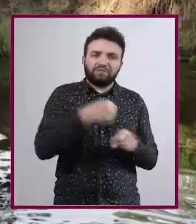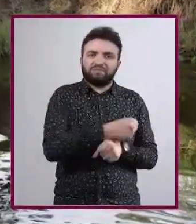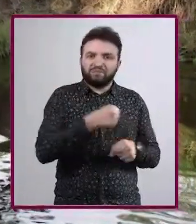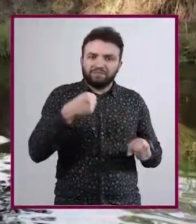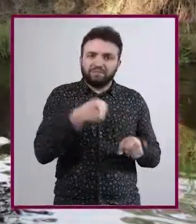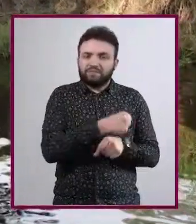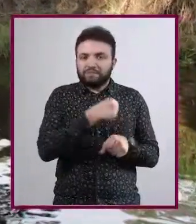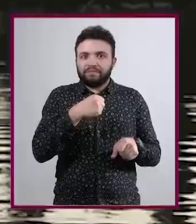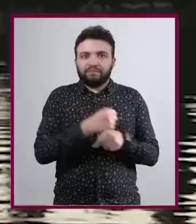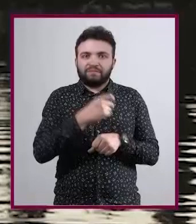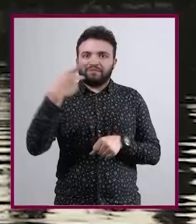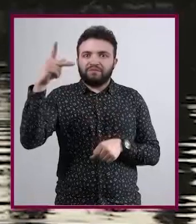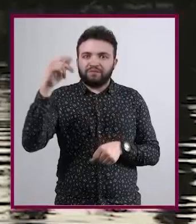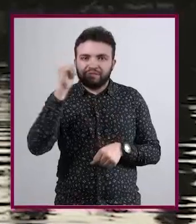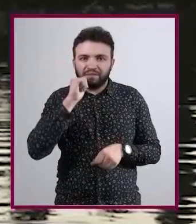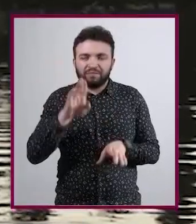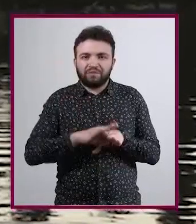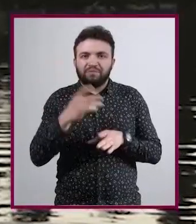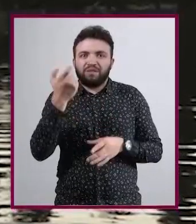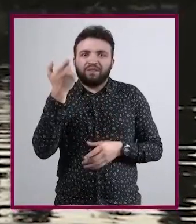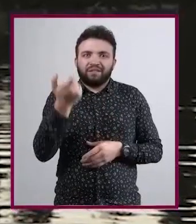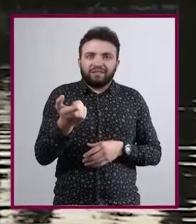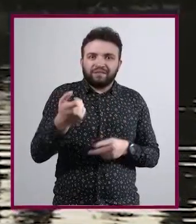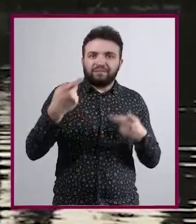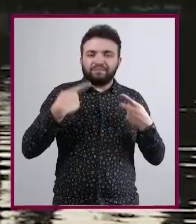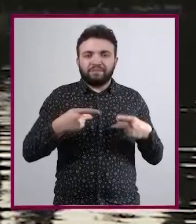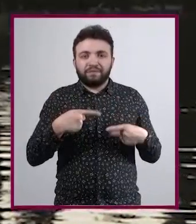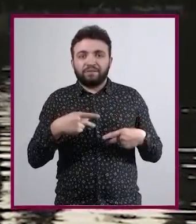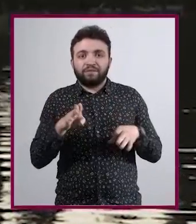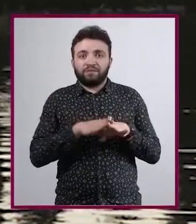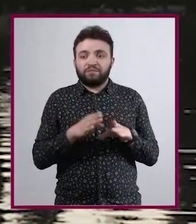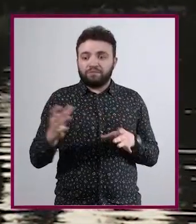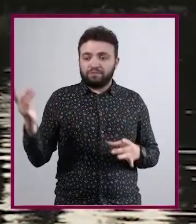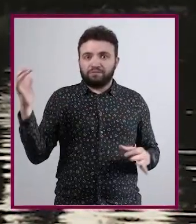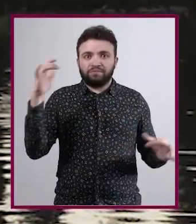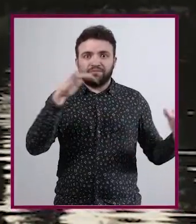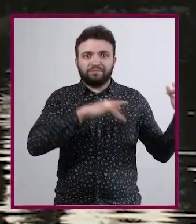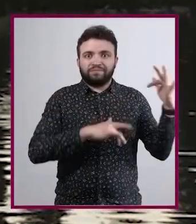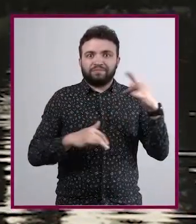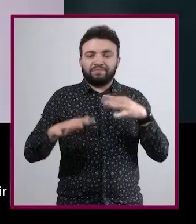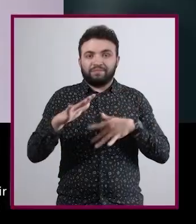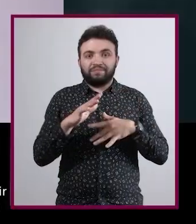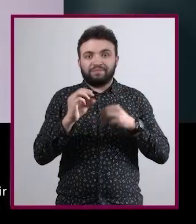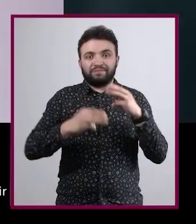y capitalistas que invaden nuestro planeta y que lo están destruyendo.